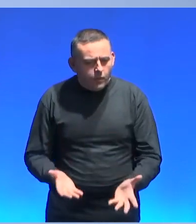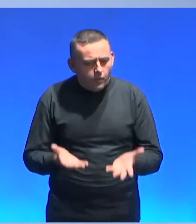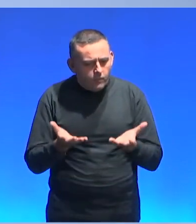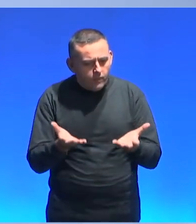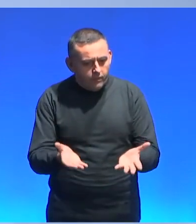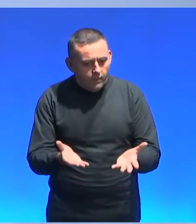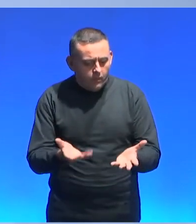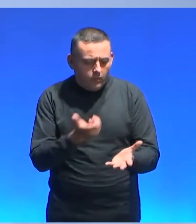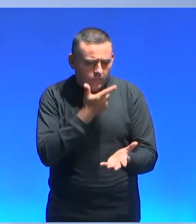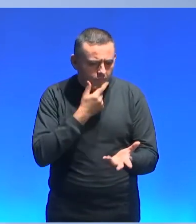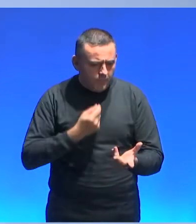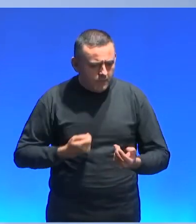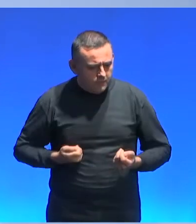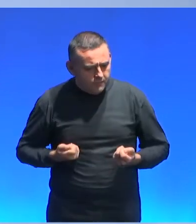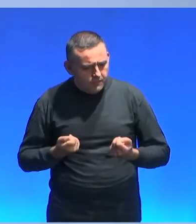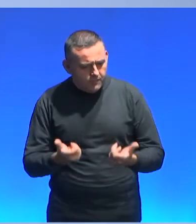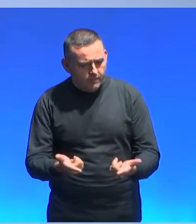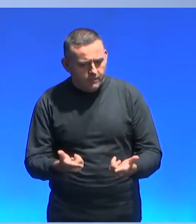posibilidad, la facilidad,